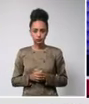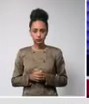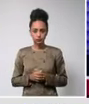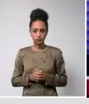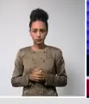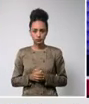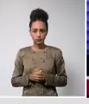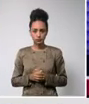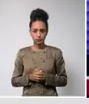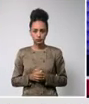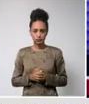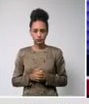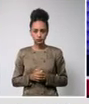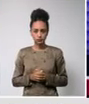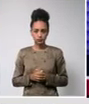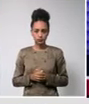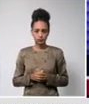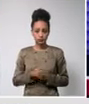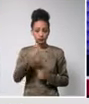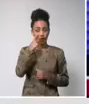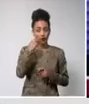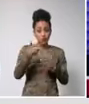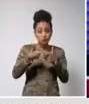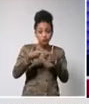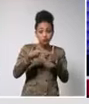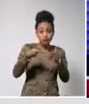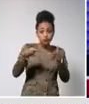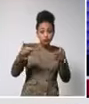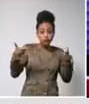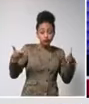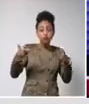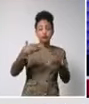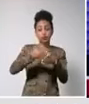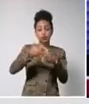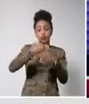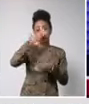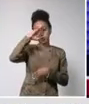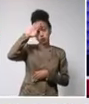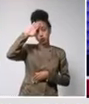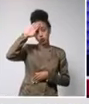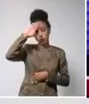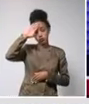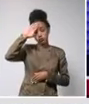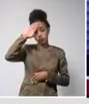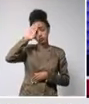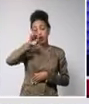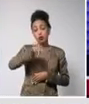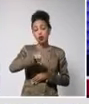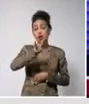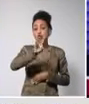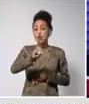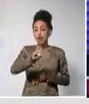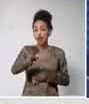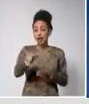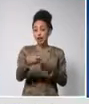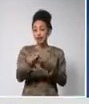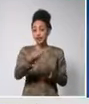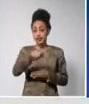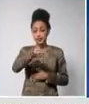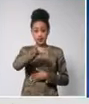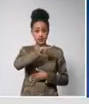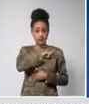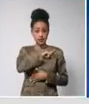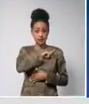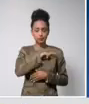que se ha ido incrementando el número de casos, una cifra de 90 en el día de ayer.